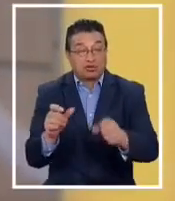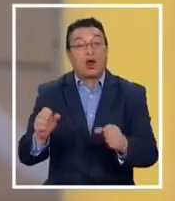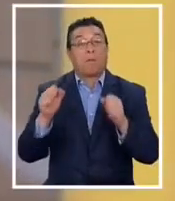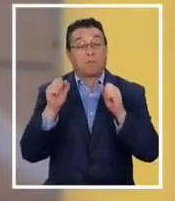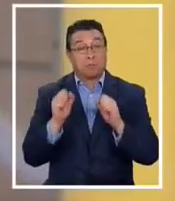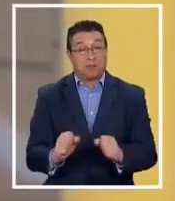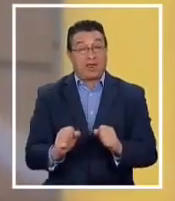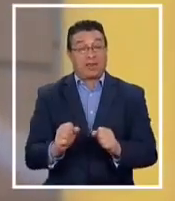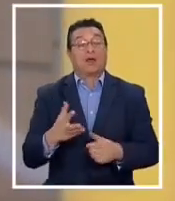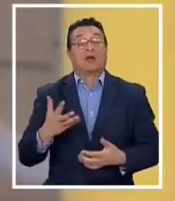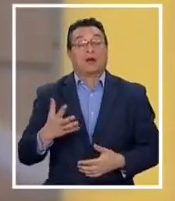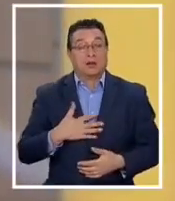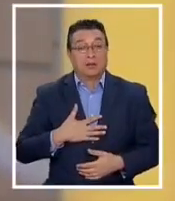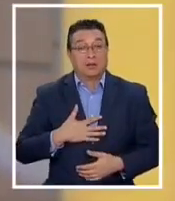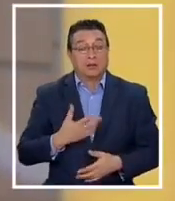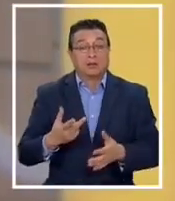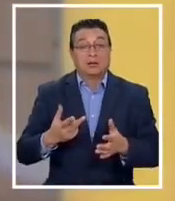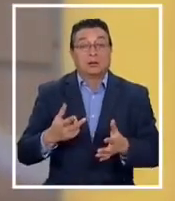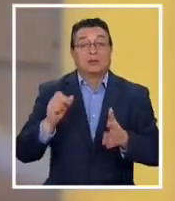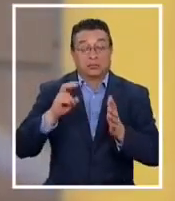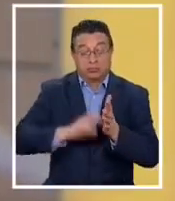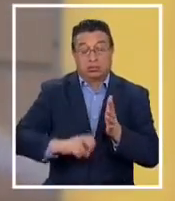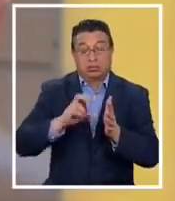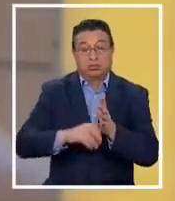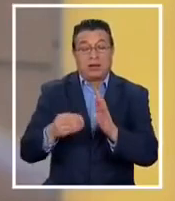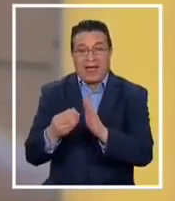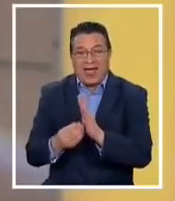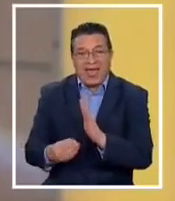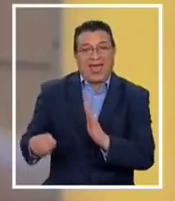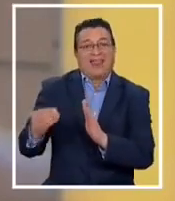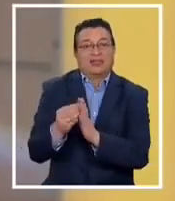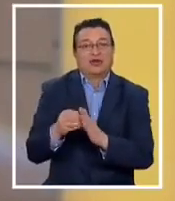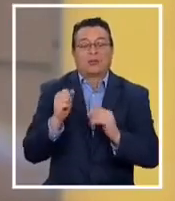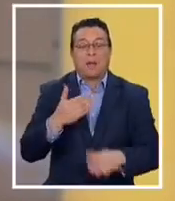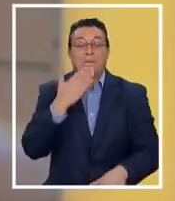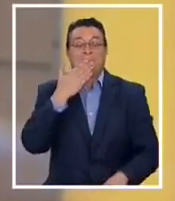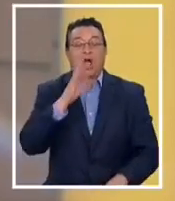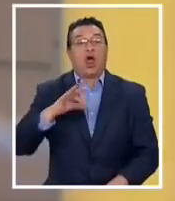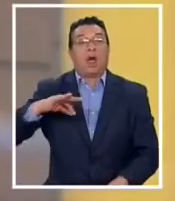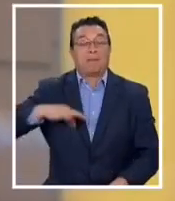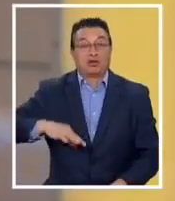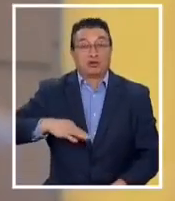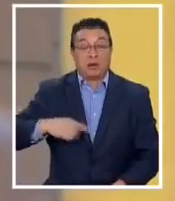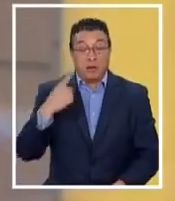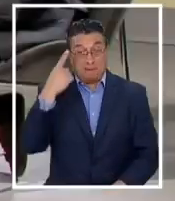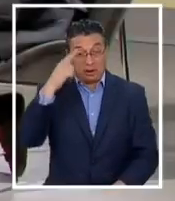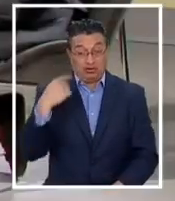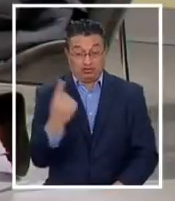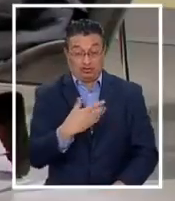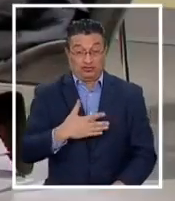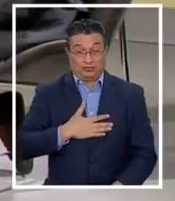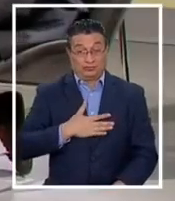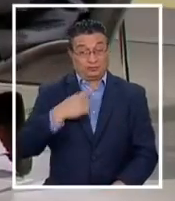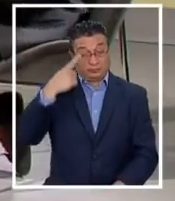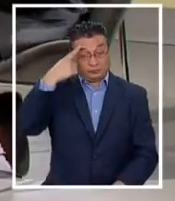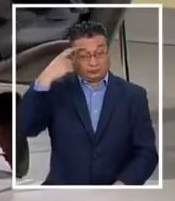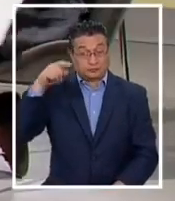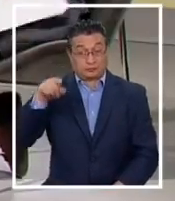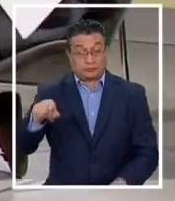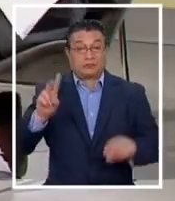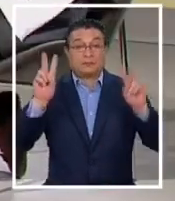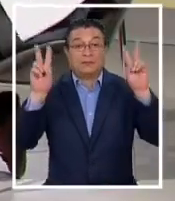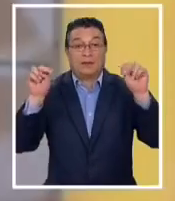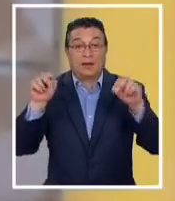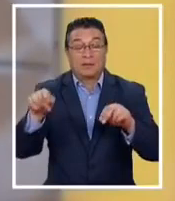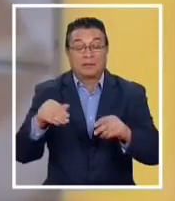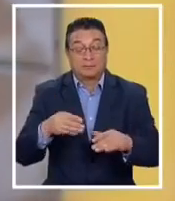hacer un ahorro adicional para mejorar sus pensiones pero nosotros creemos fundamentalmente en el tema